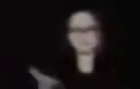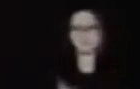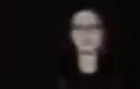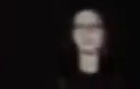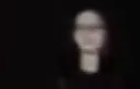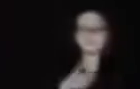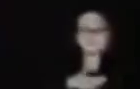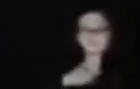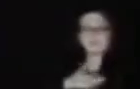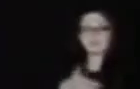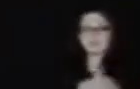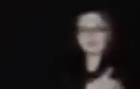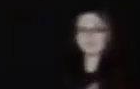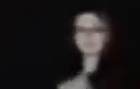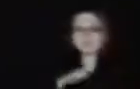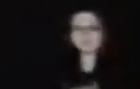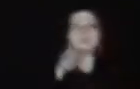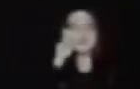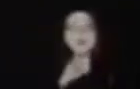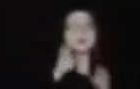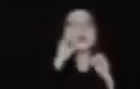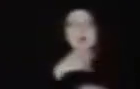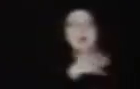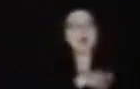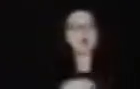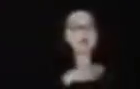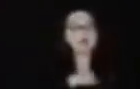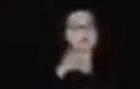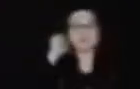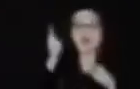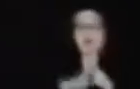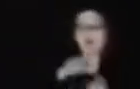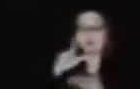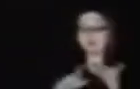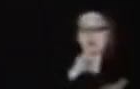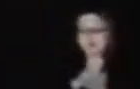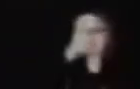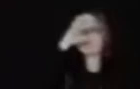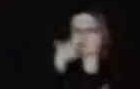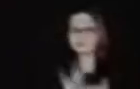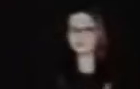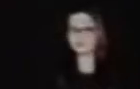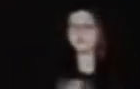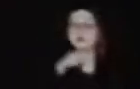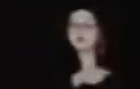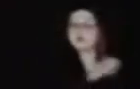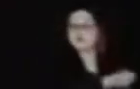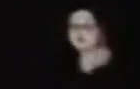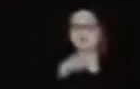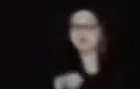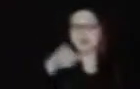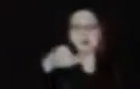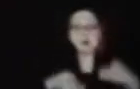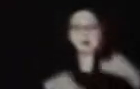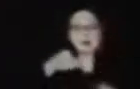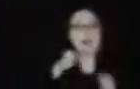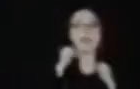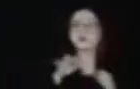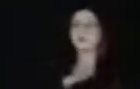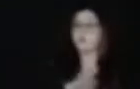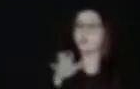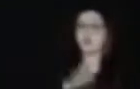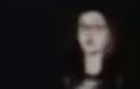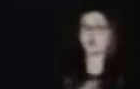seres queridos, mi esposa o mis hijos, cometen un delito, deberán ser juzgados como